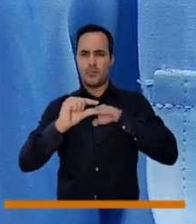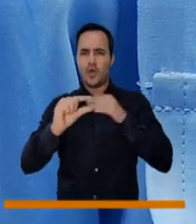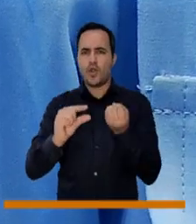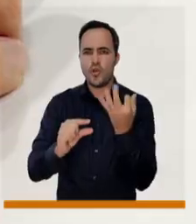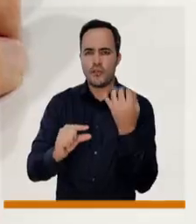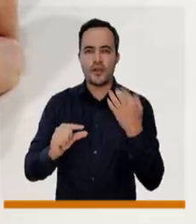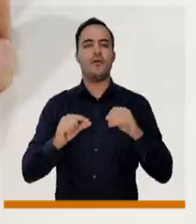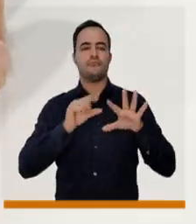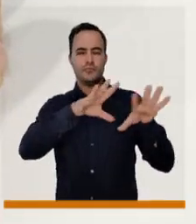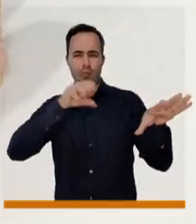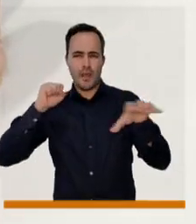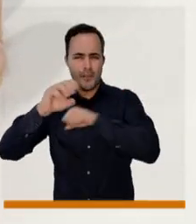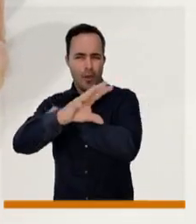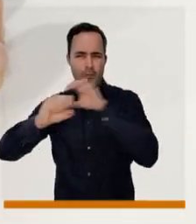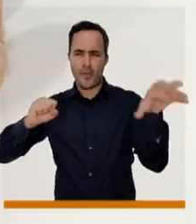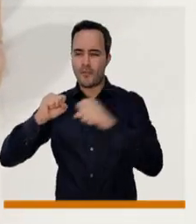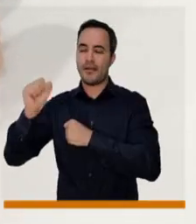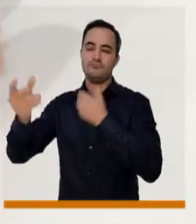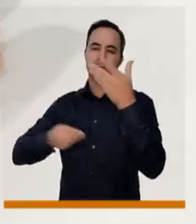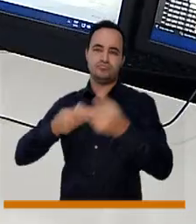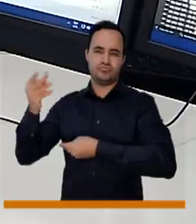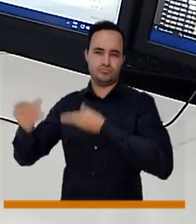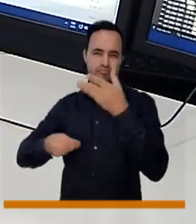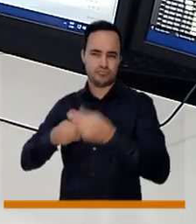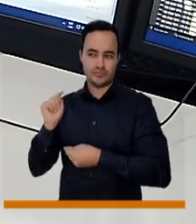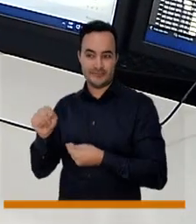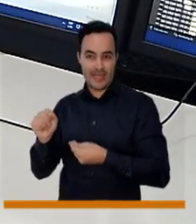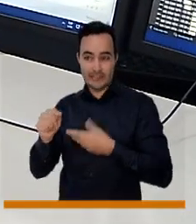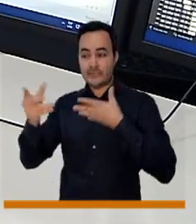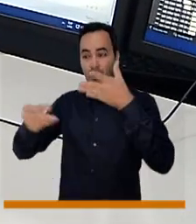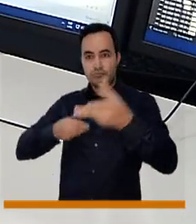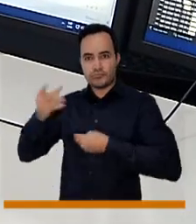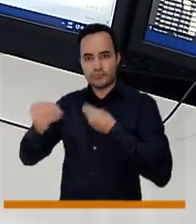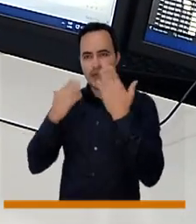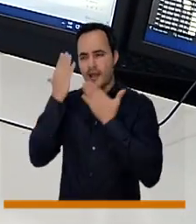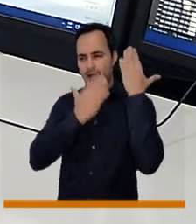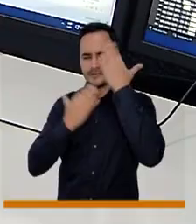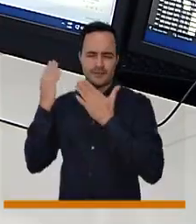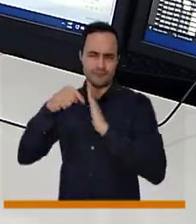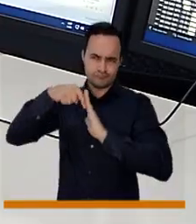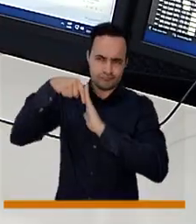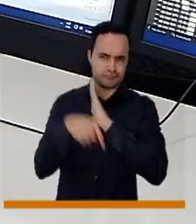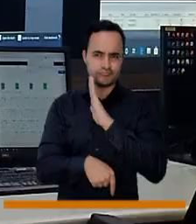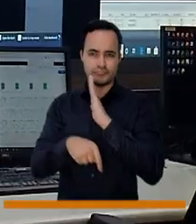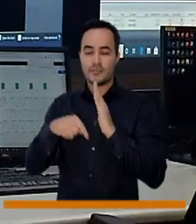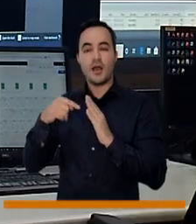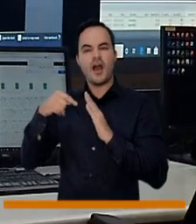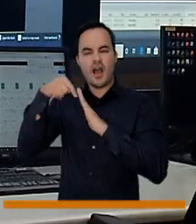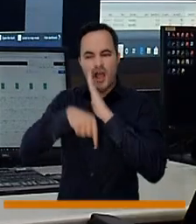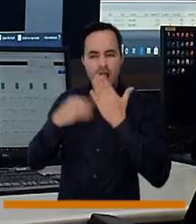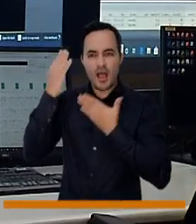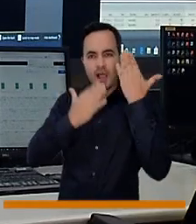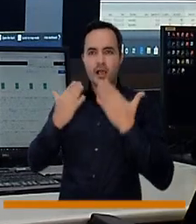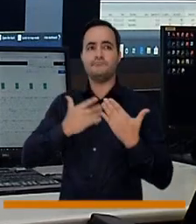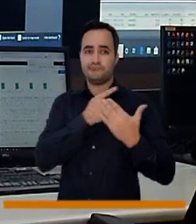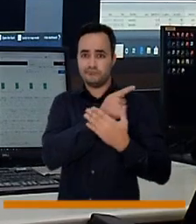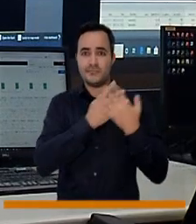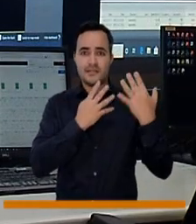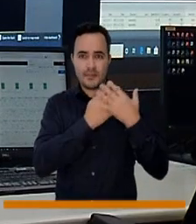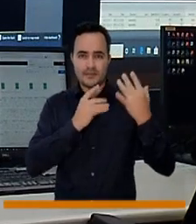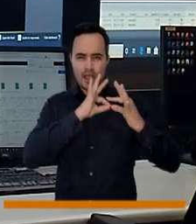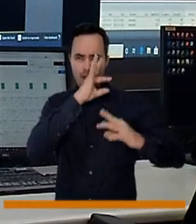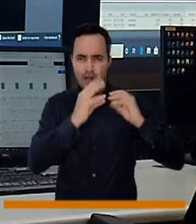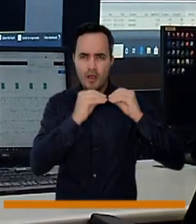además provienen de los sensores del CIATA. Toda esta información es la que hoy nos permite realizar analítica especializada con